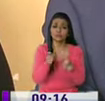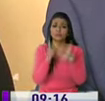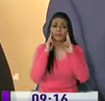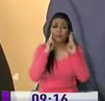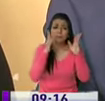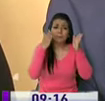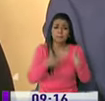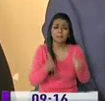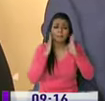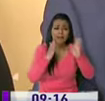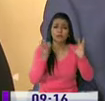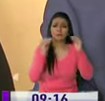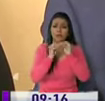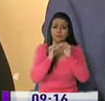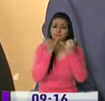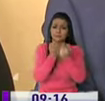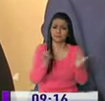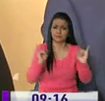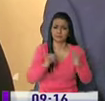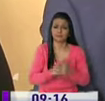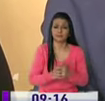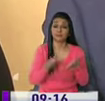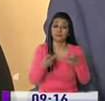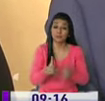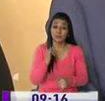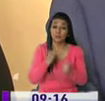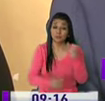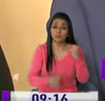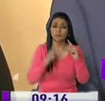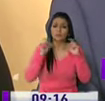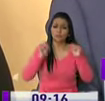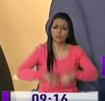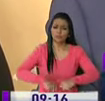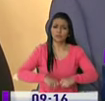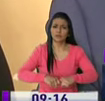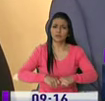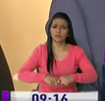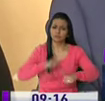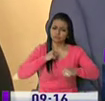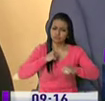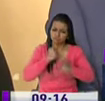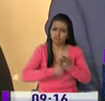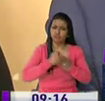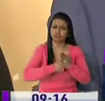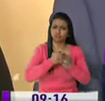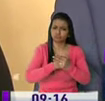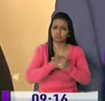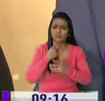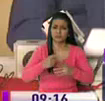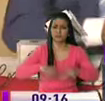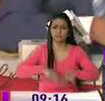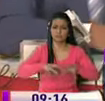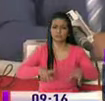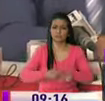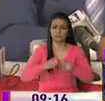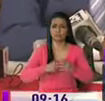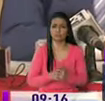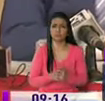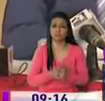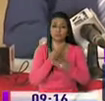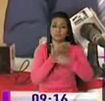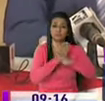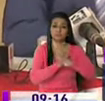para independizarlo y finalmente para lograr un combate efectivo en la lucha contra la corrupción. Según el